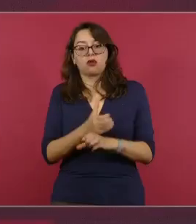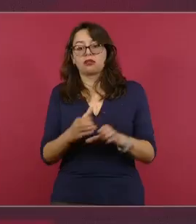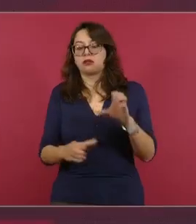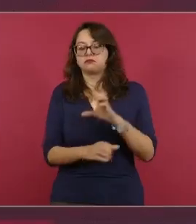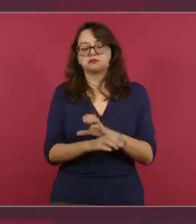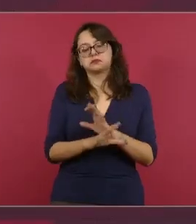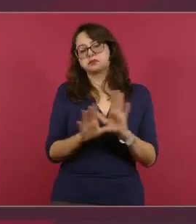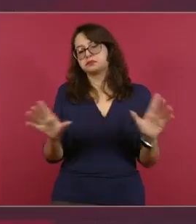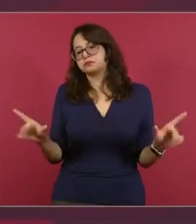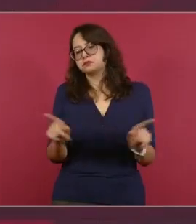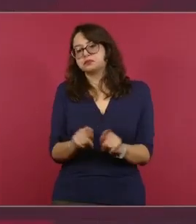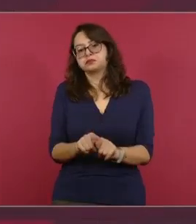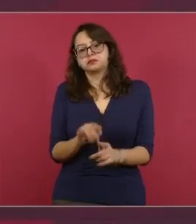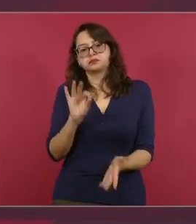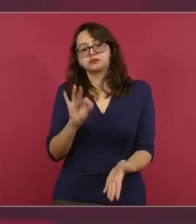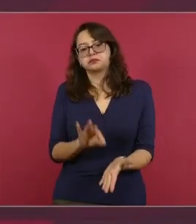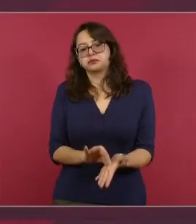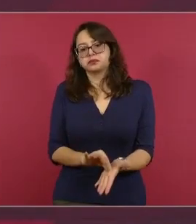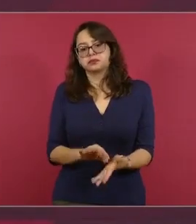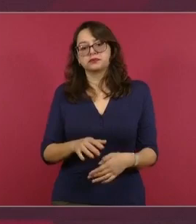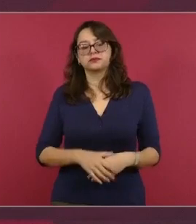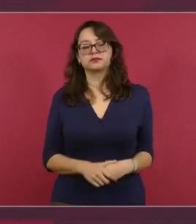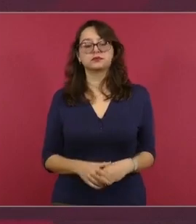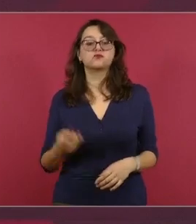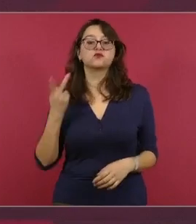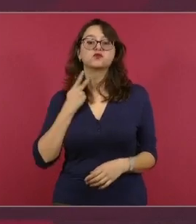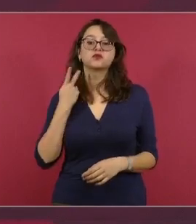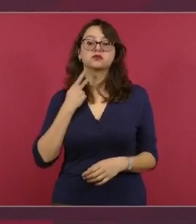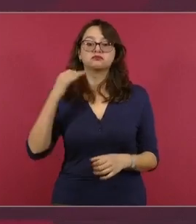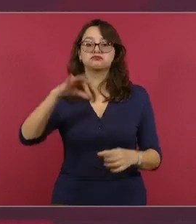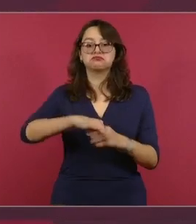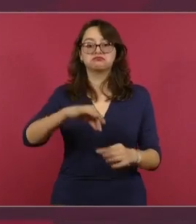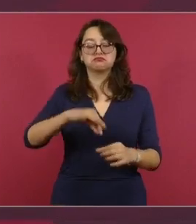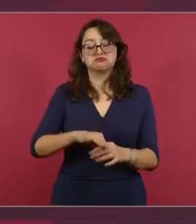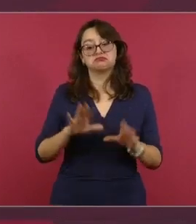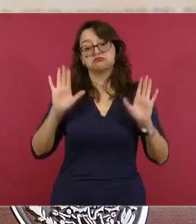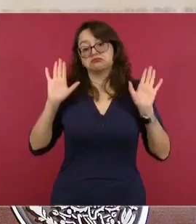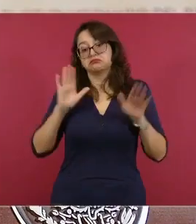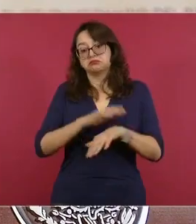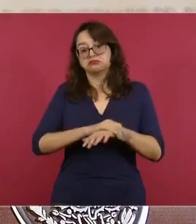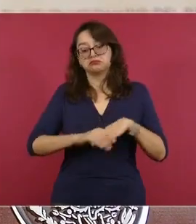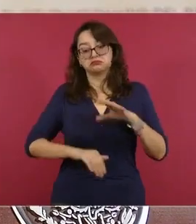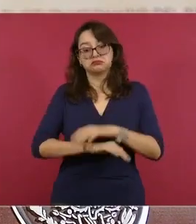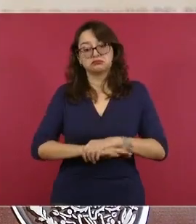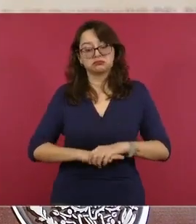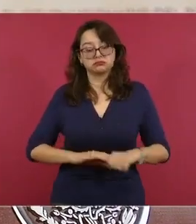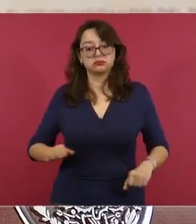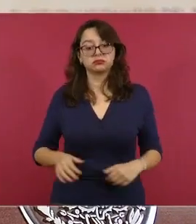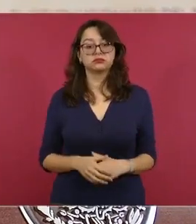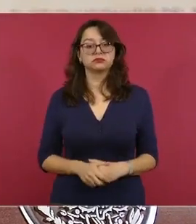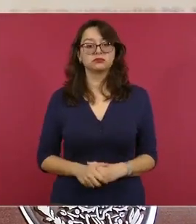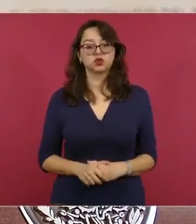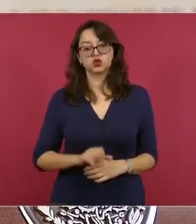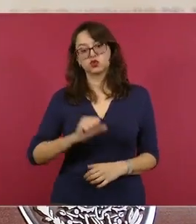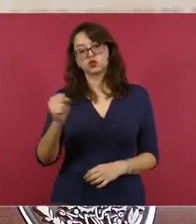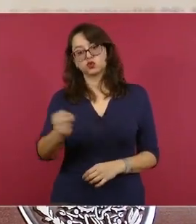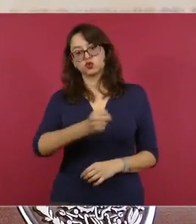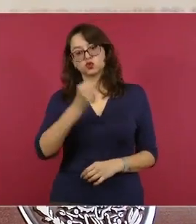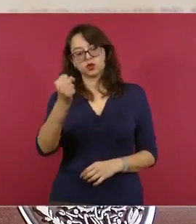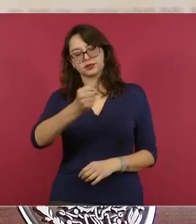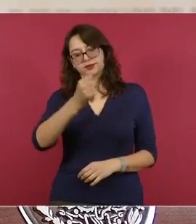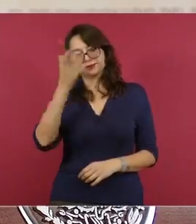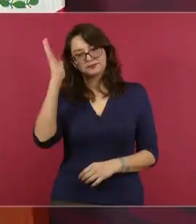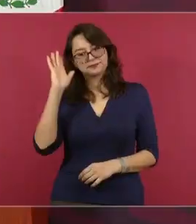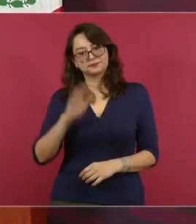La parte política electoral pues ya no me corresponde, sí. Nada más desearle lo mejor